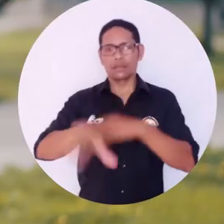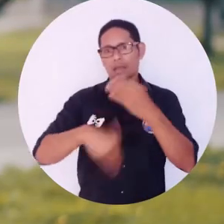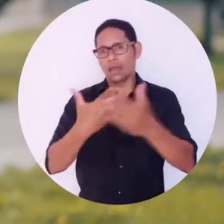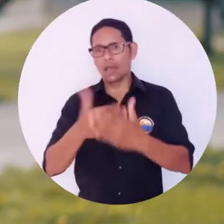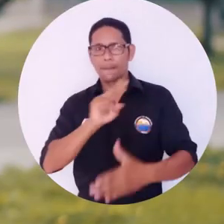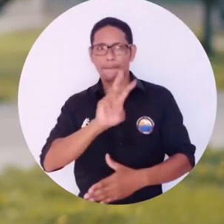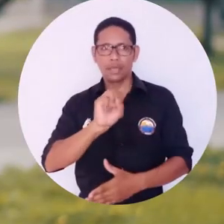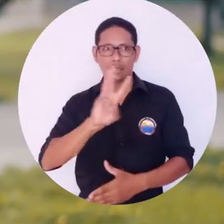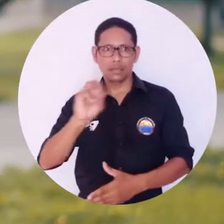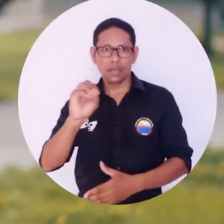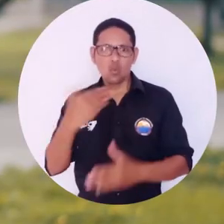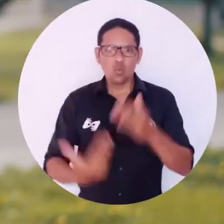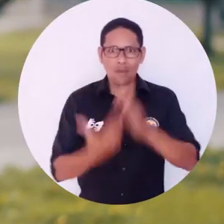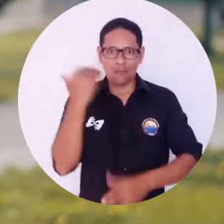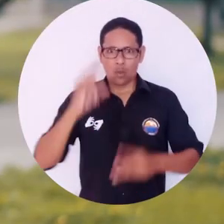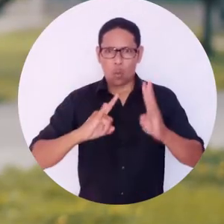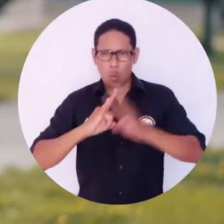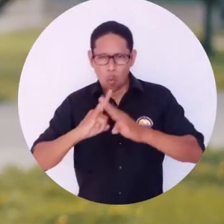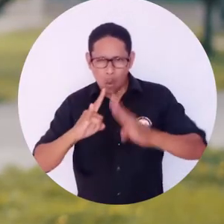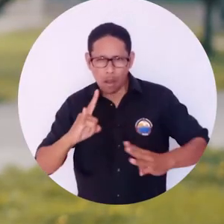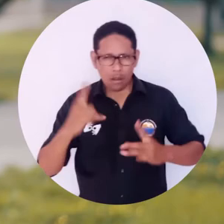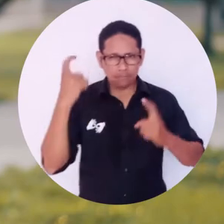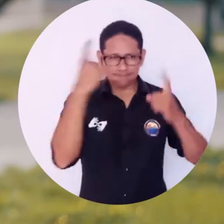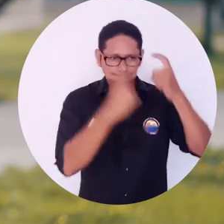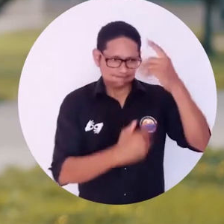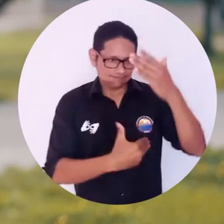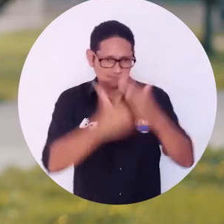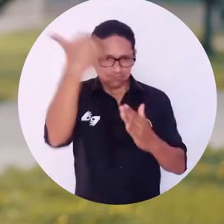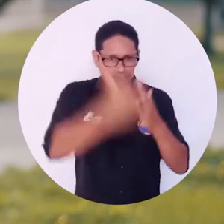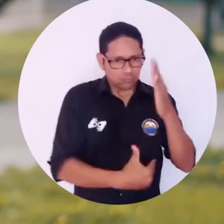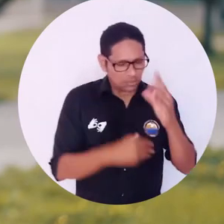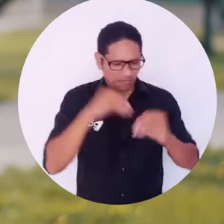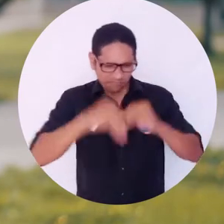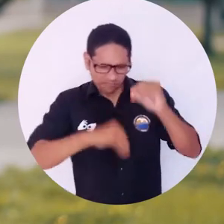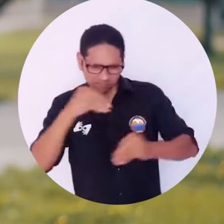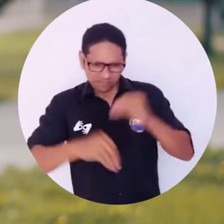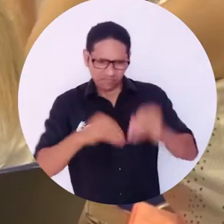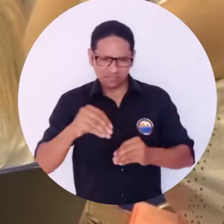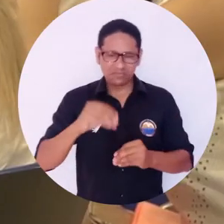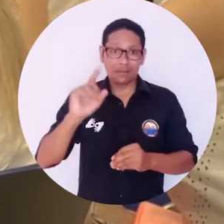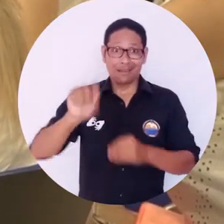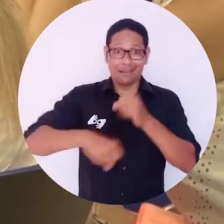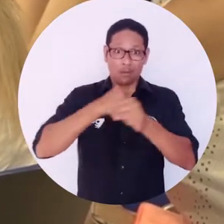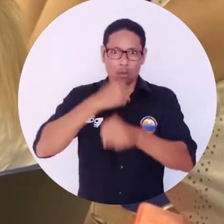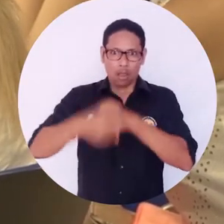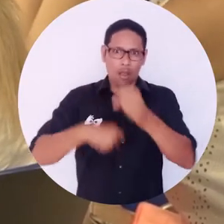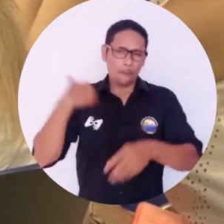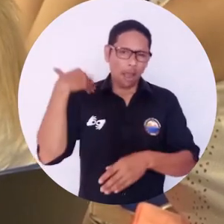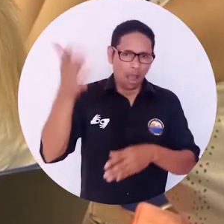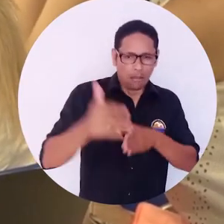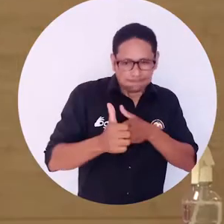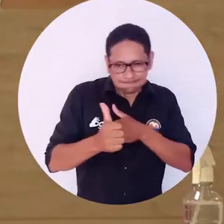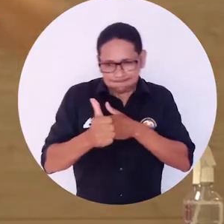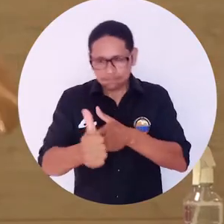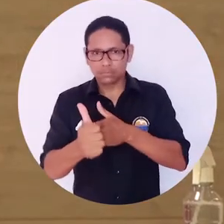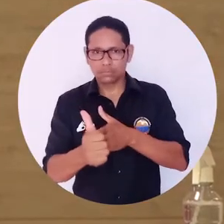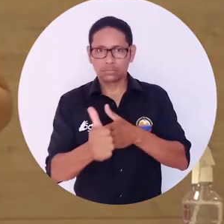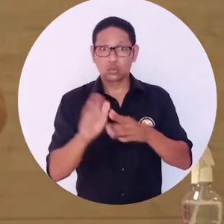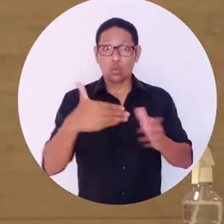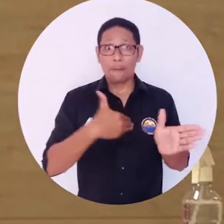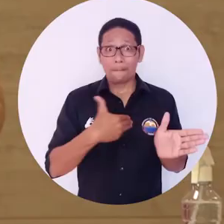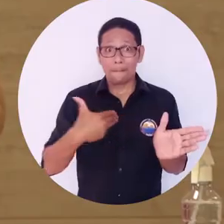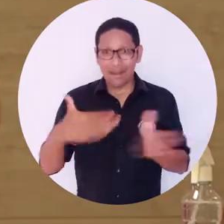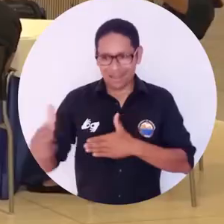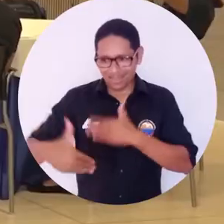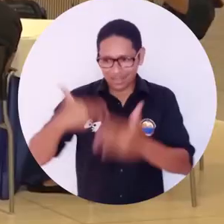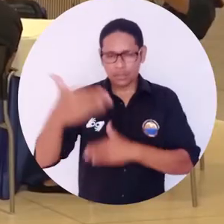a la construcción colectiva del documento como mapa de ruta para los próximos años. Como parte del proceso de construcción del Plan de